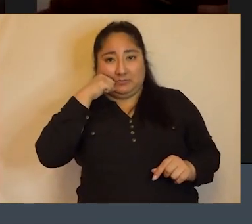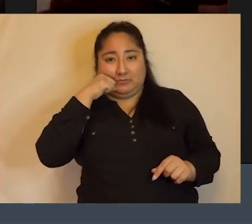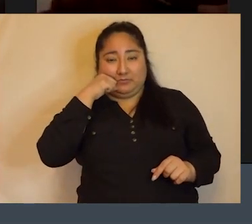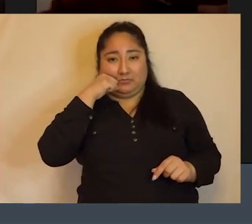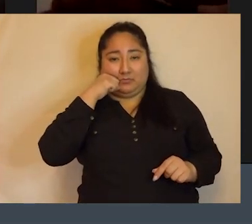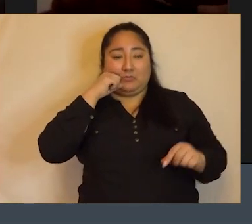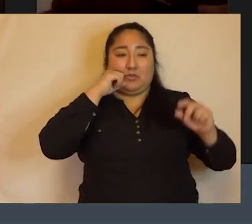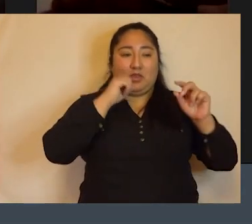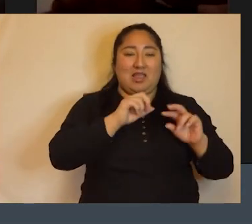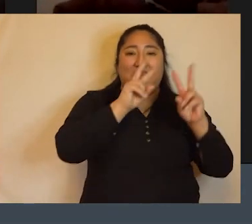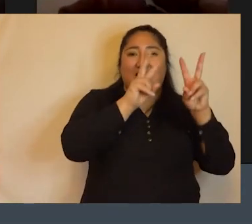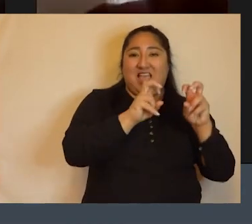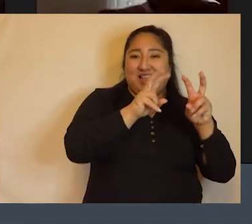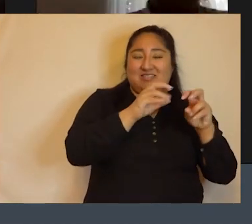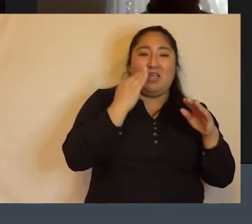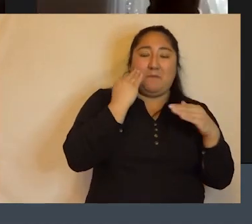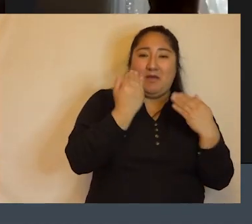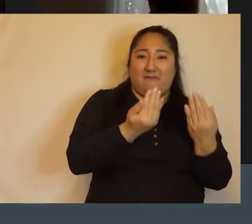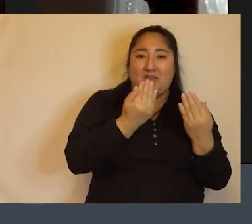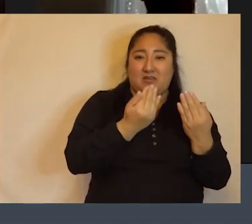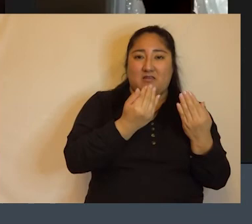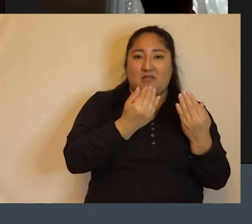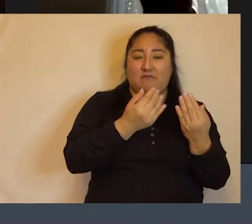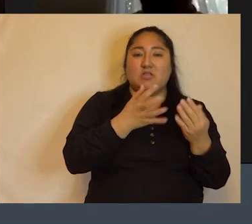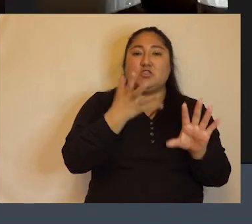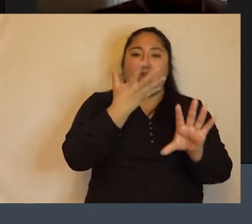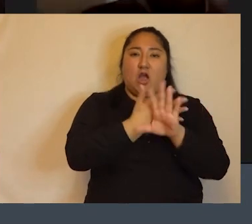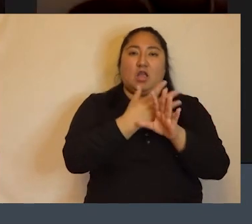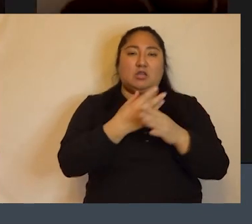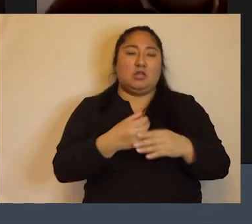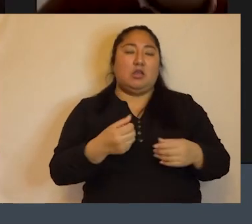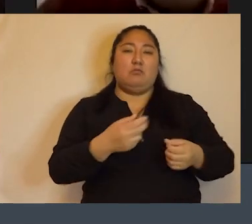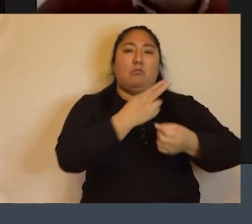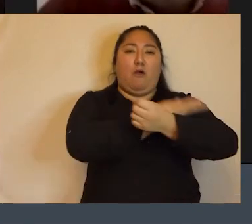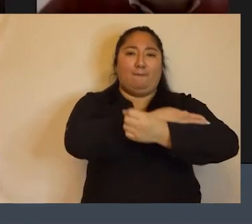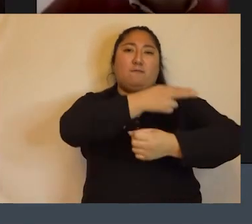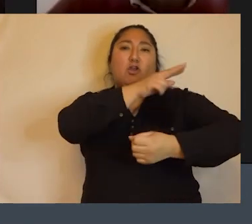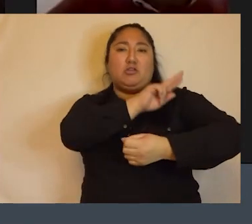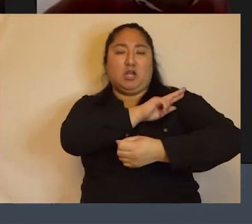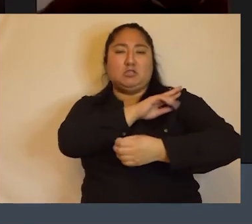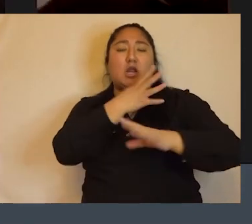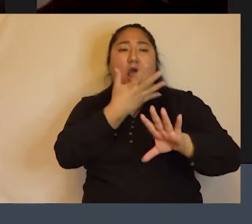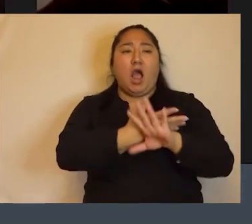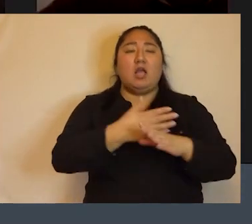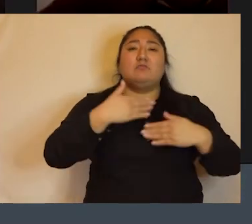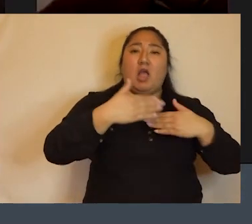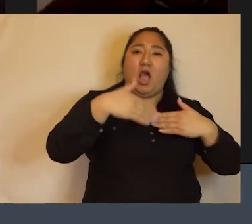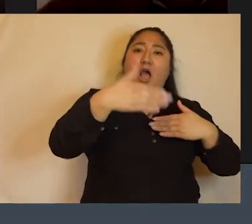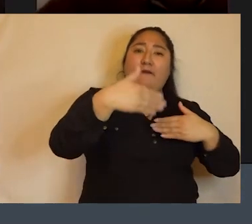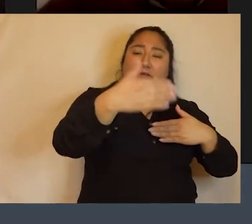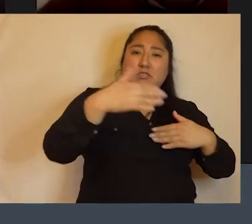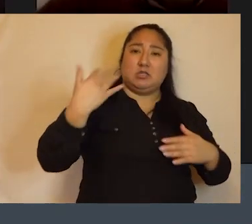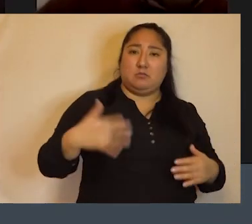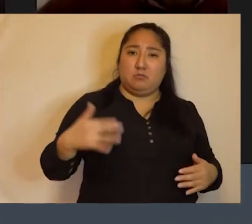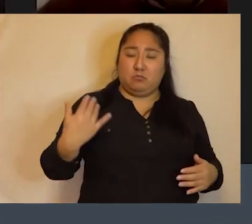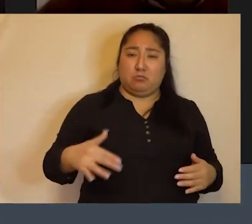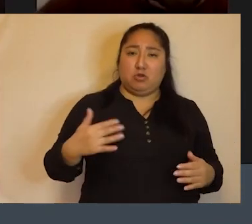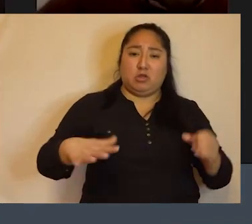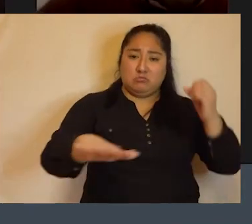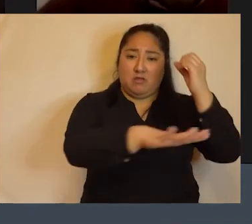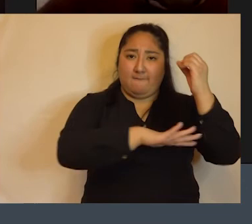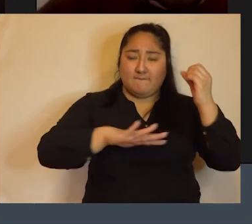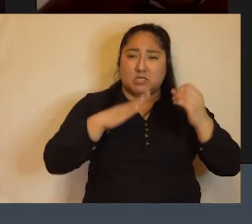sentido, el pilar solidario no le queda más que ser fortalecido, ¿sí? Ya se hizo un avance importante. La pensión